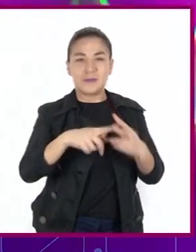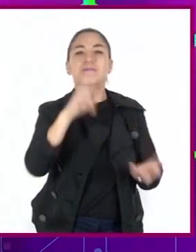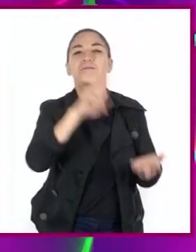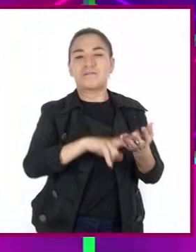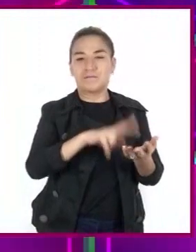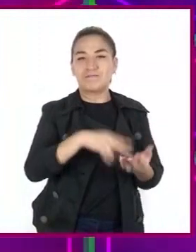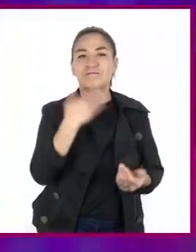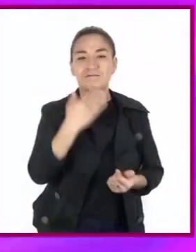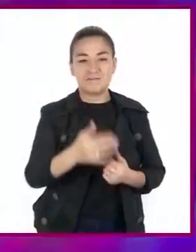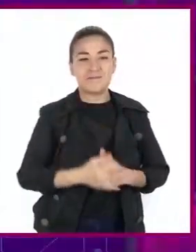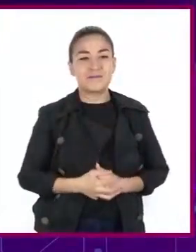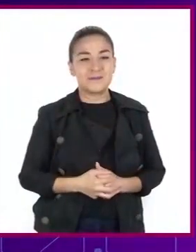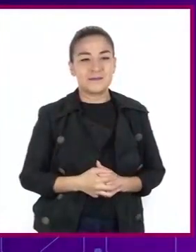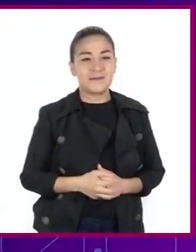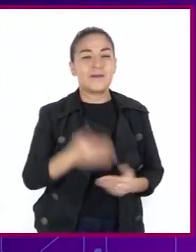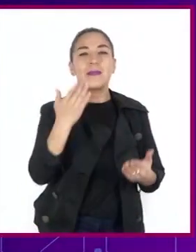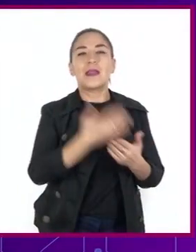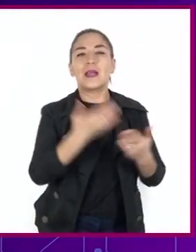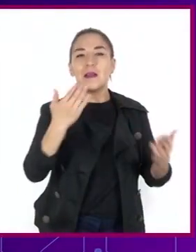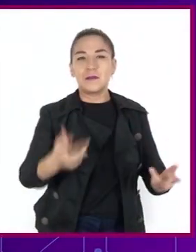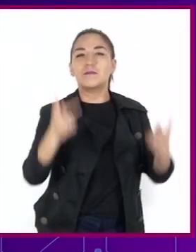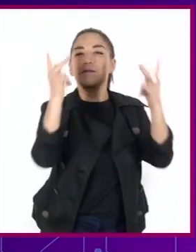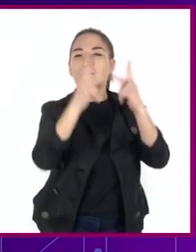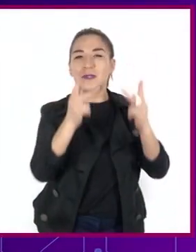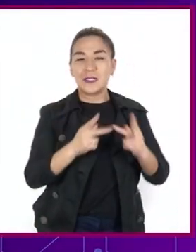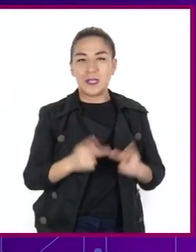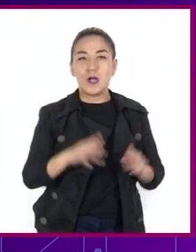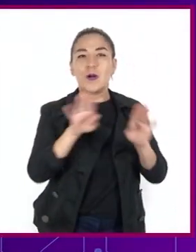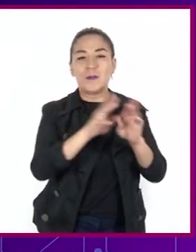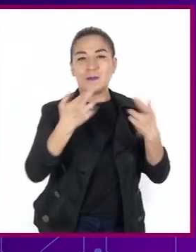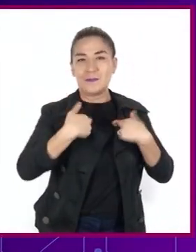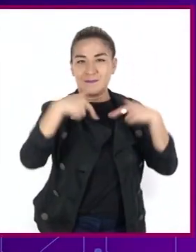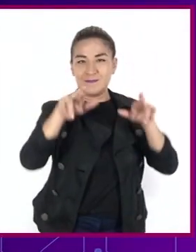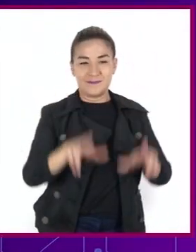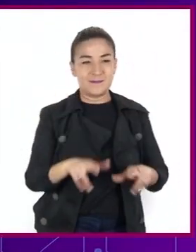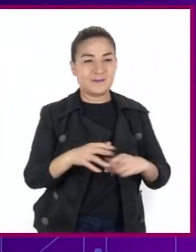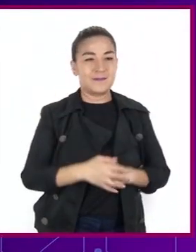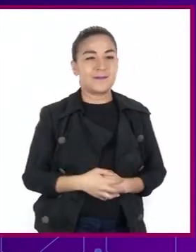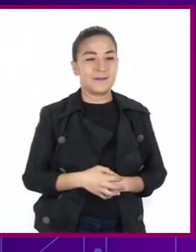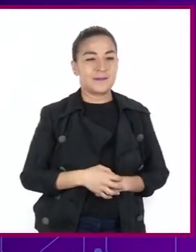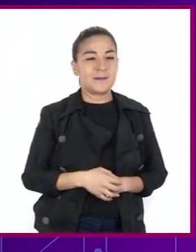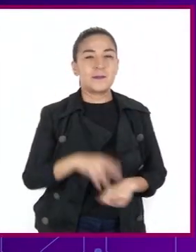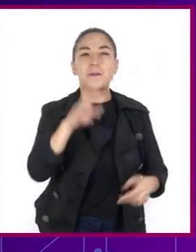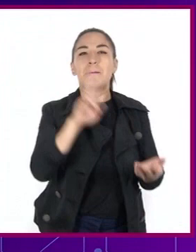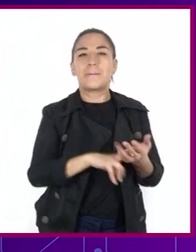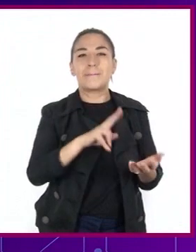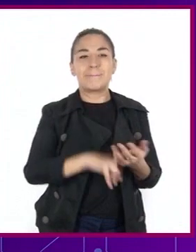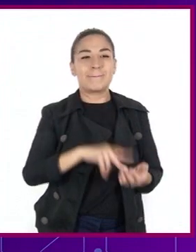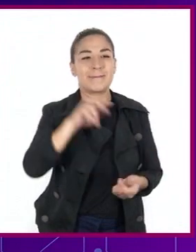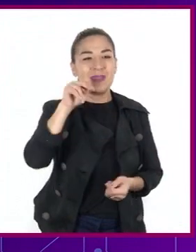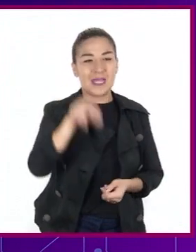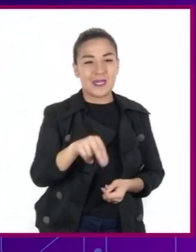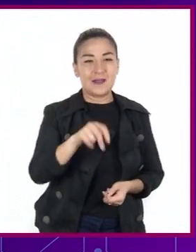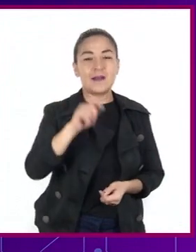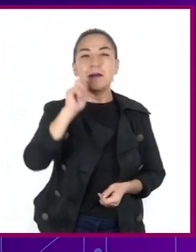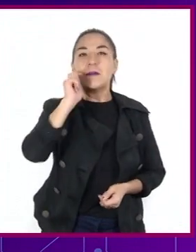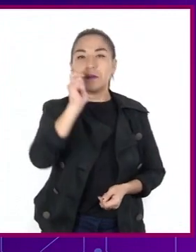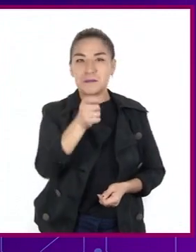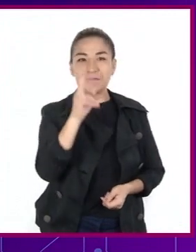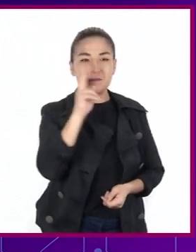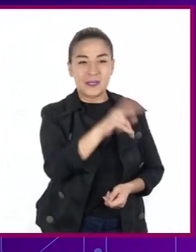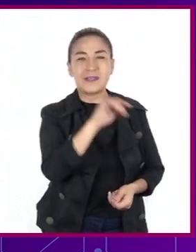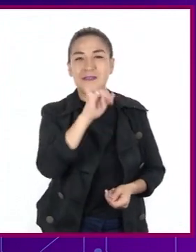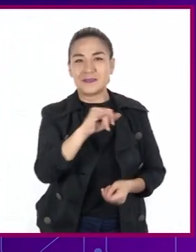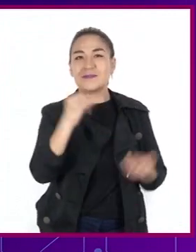equivalentes. Ahora, comparemos las siguientes expresiones. Vamos a sustituir el valor de n para comprobar si son